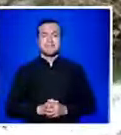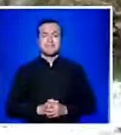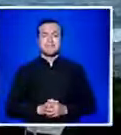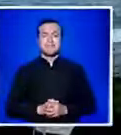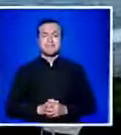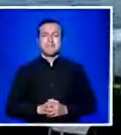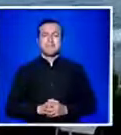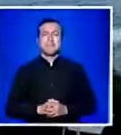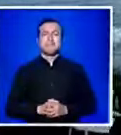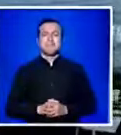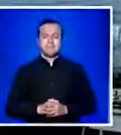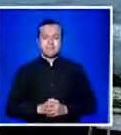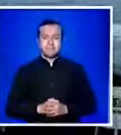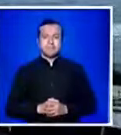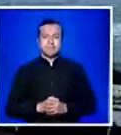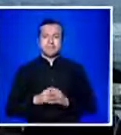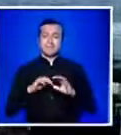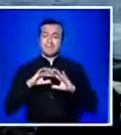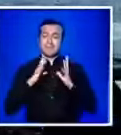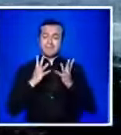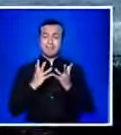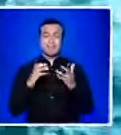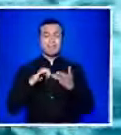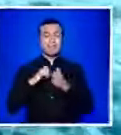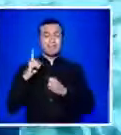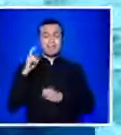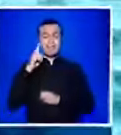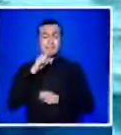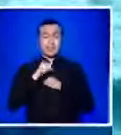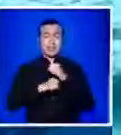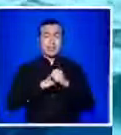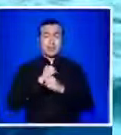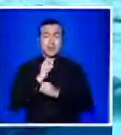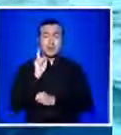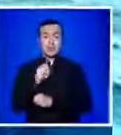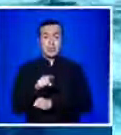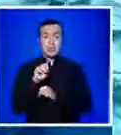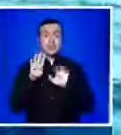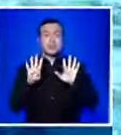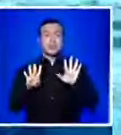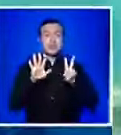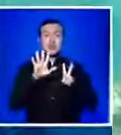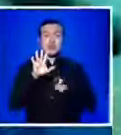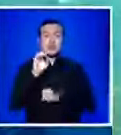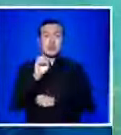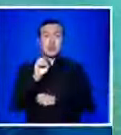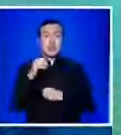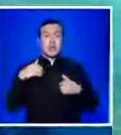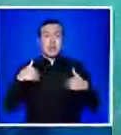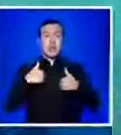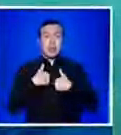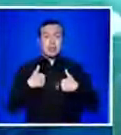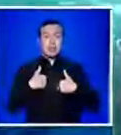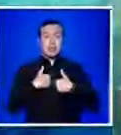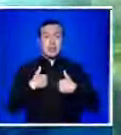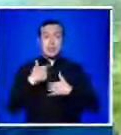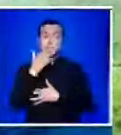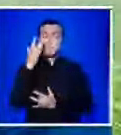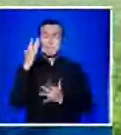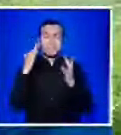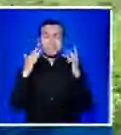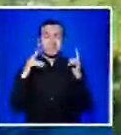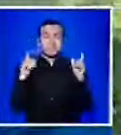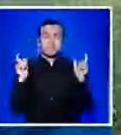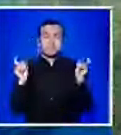La situación del planeta es alarmante. Desde el año 1970, el tamaño de la población de la fauna y flora mundial